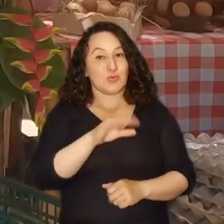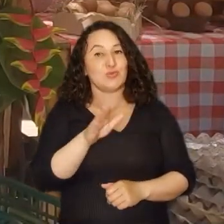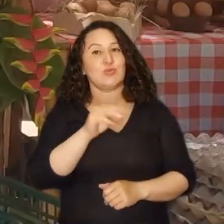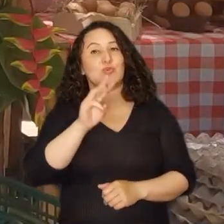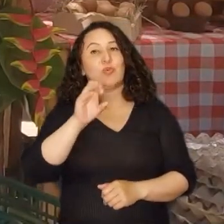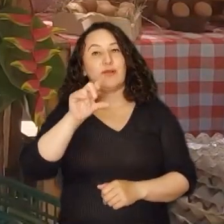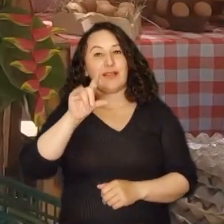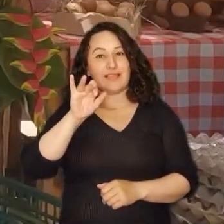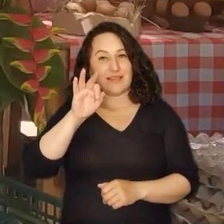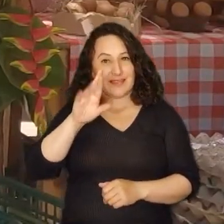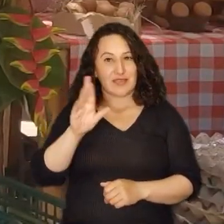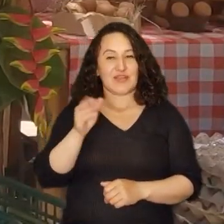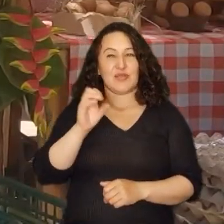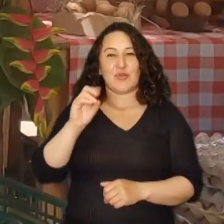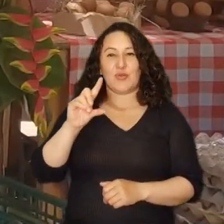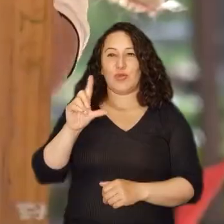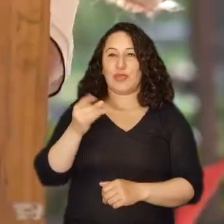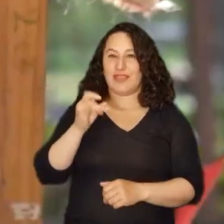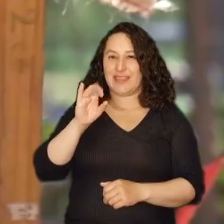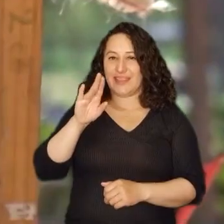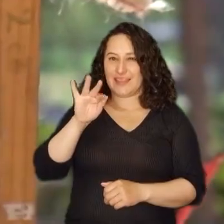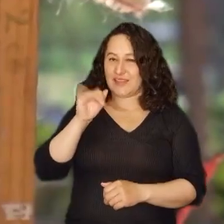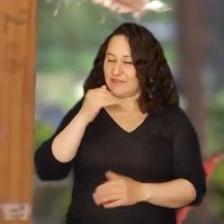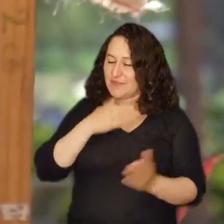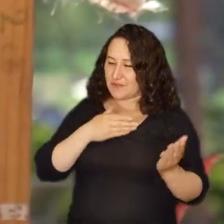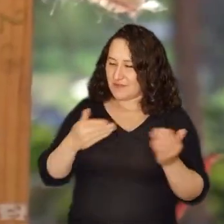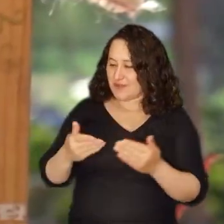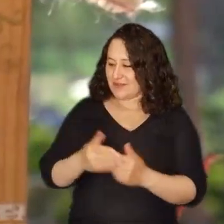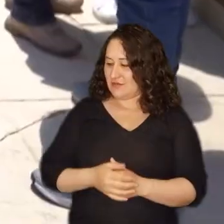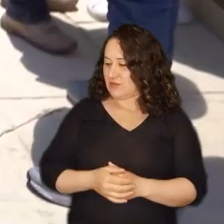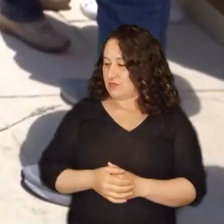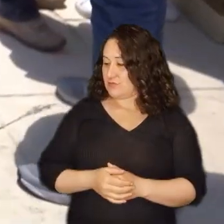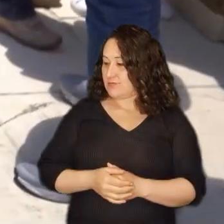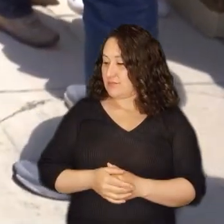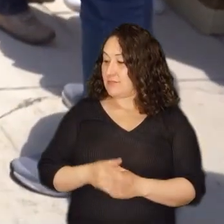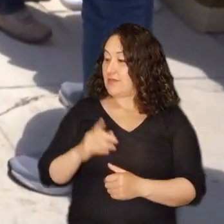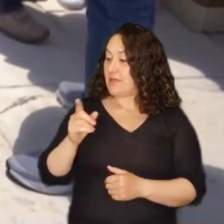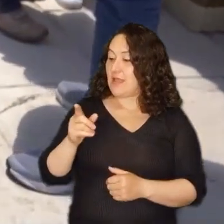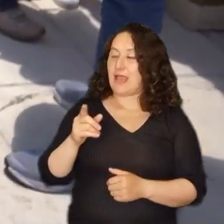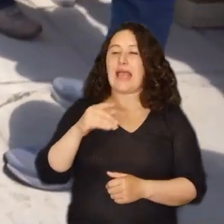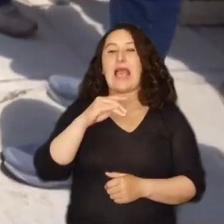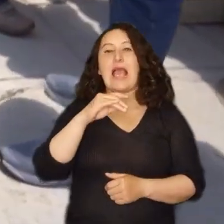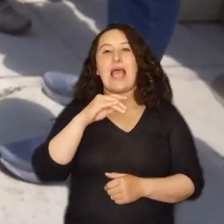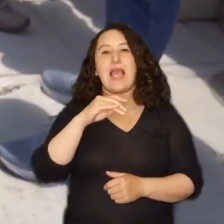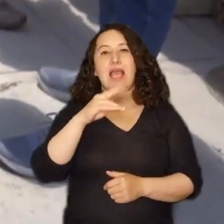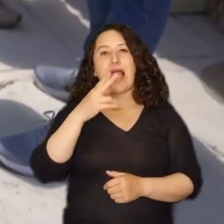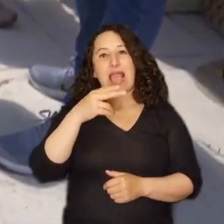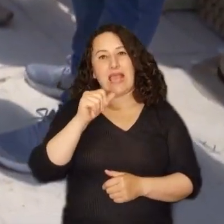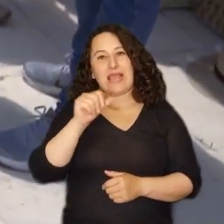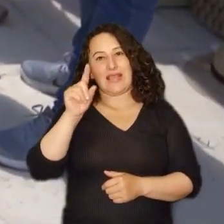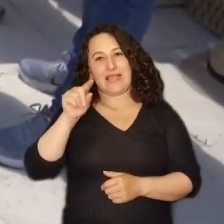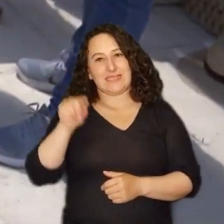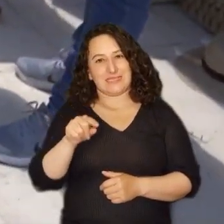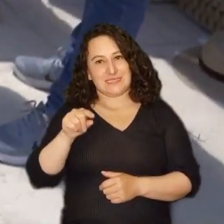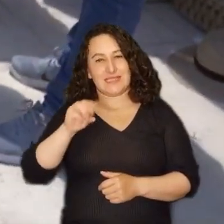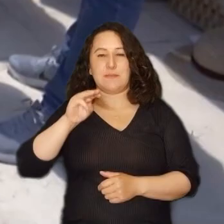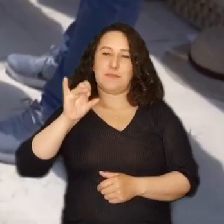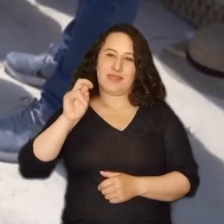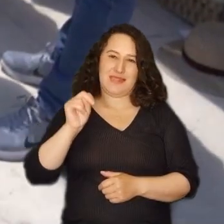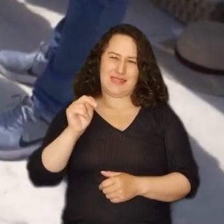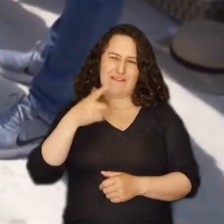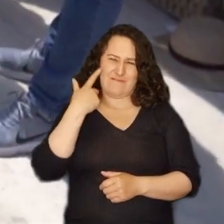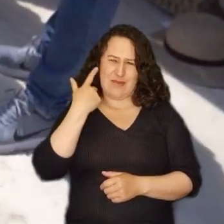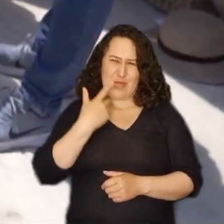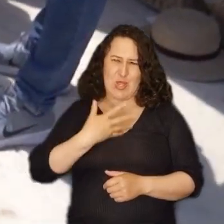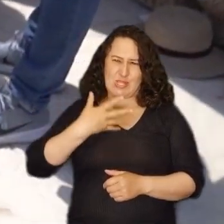Olguita, bienvenidos a ICA Comunica nuevamente. Ya está Jazmín. Jazmín. Jazmín, ¿no? Jazmín. Que es la más